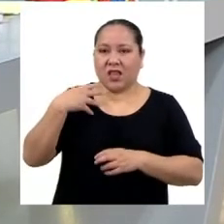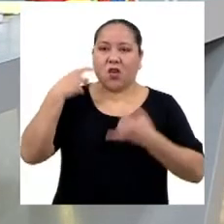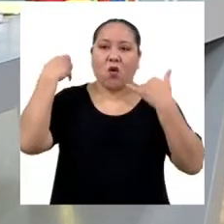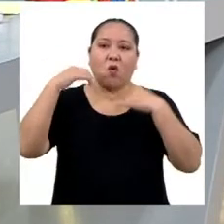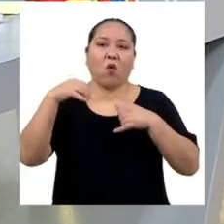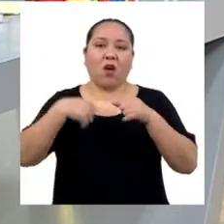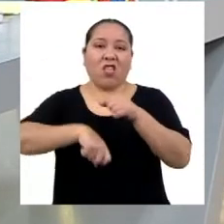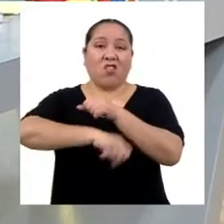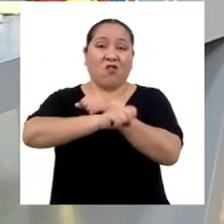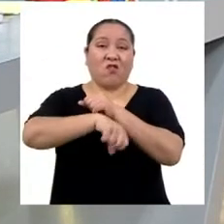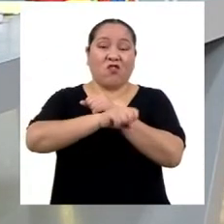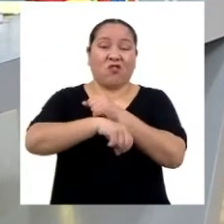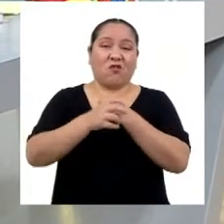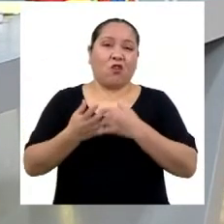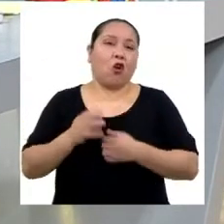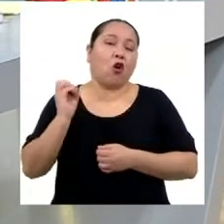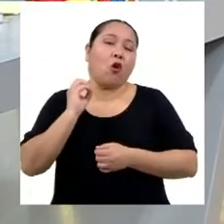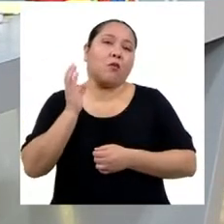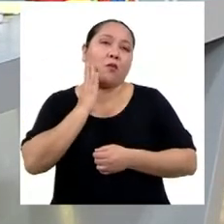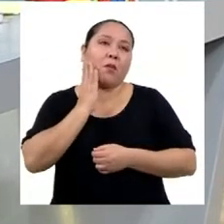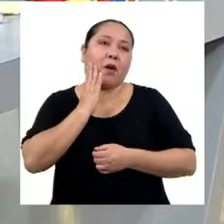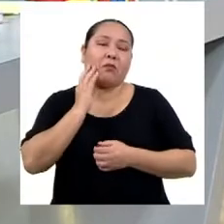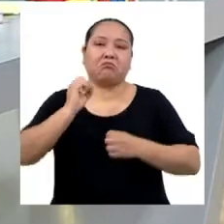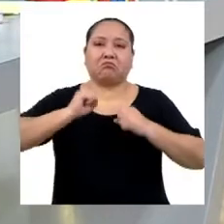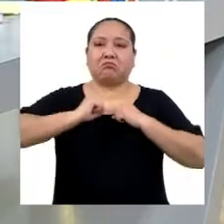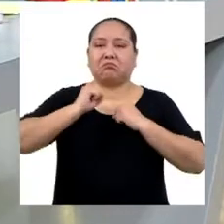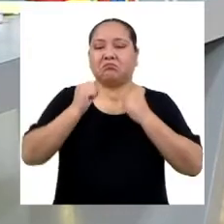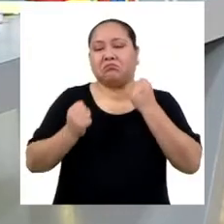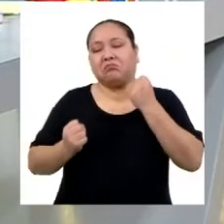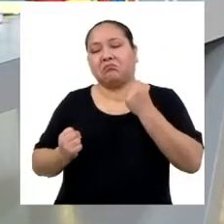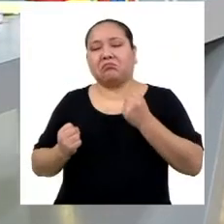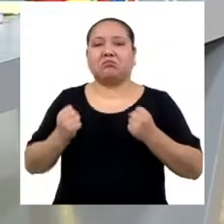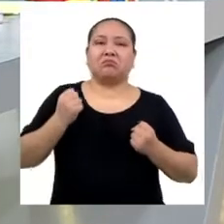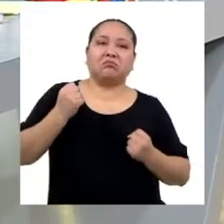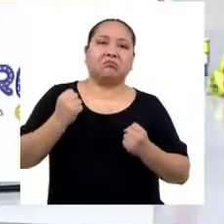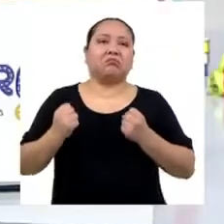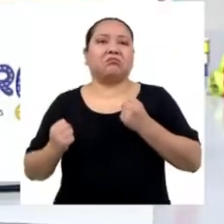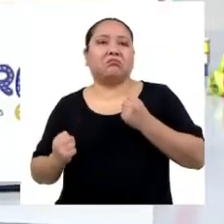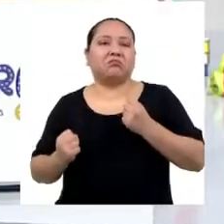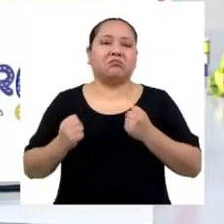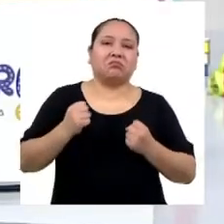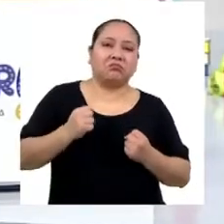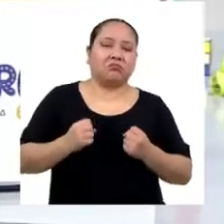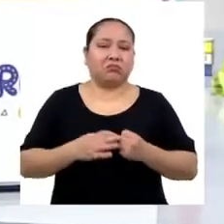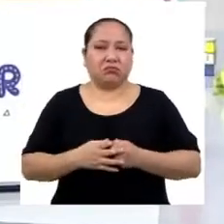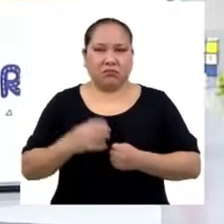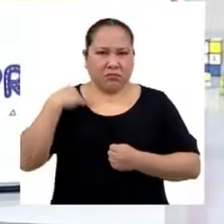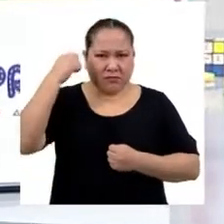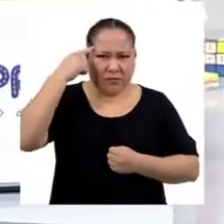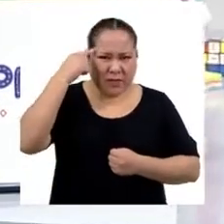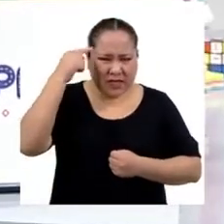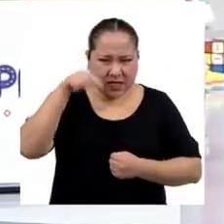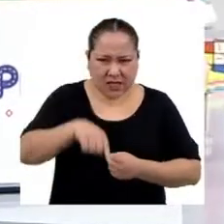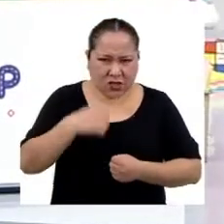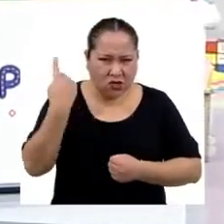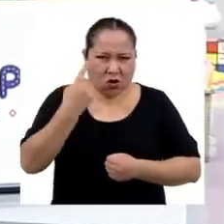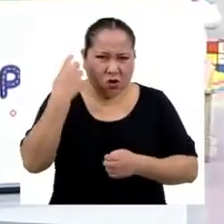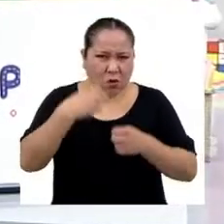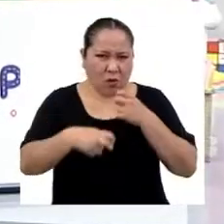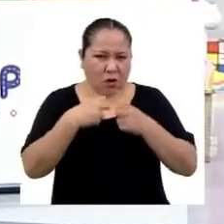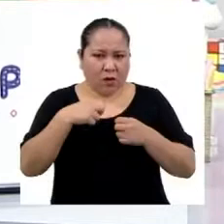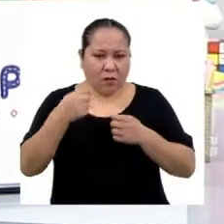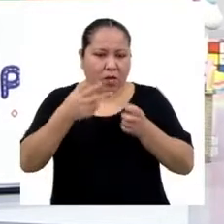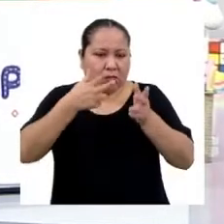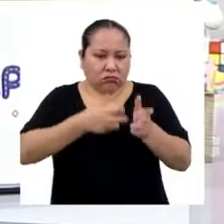partidito de fútbol, o como mi mamá, trotando. Pero no piensen que este es solo un problema que ocurre en las